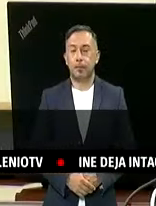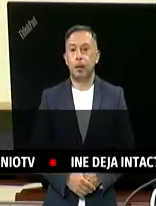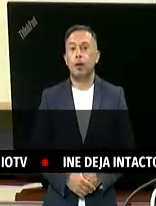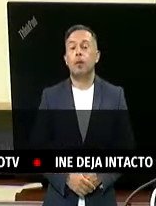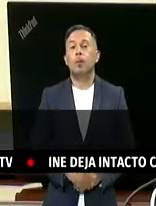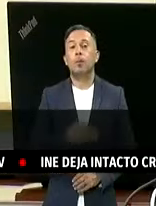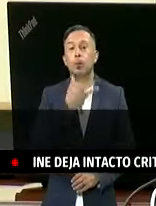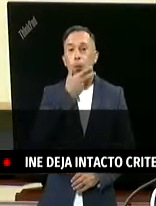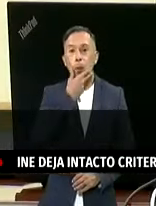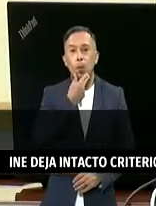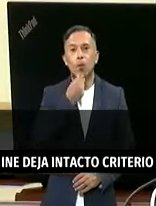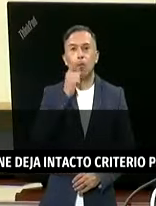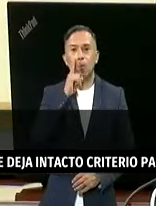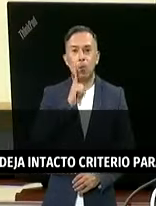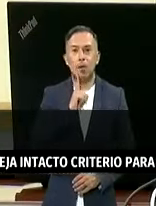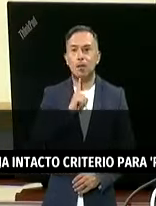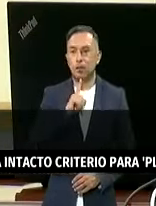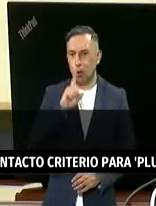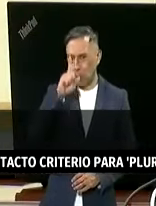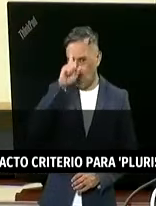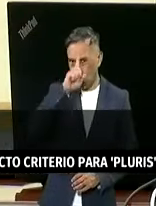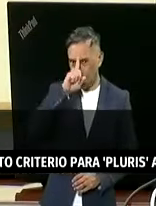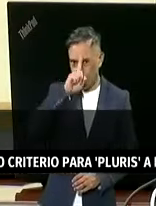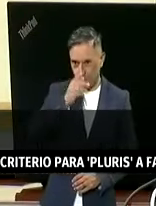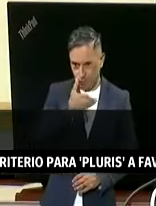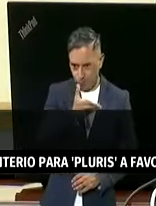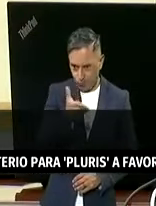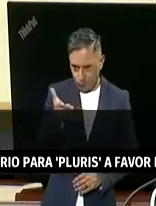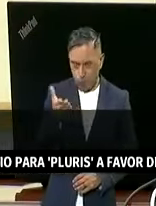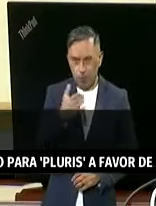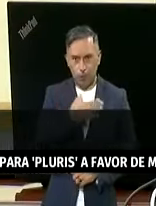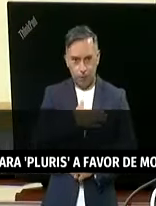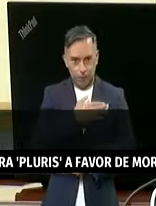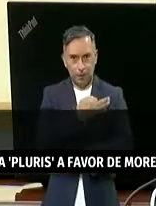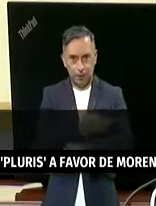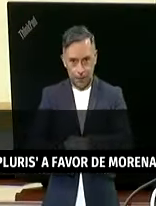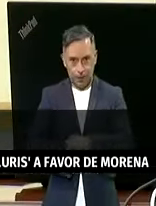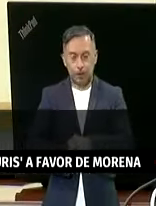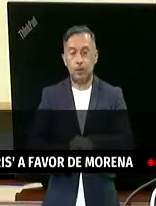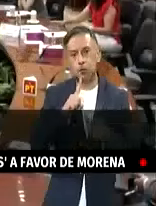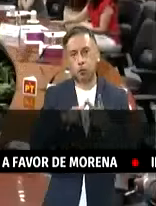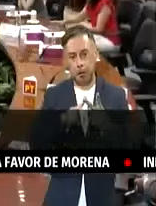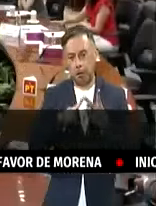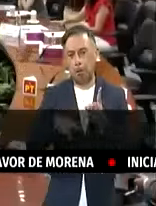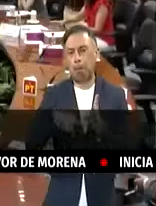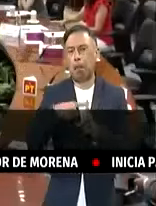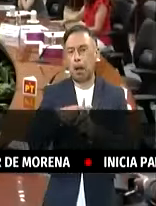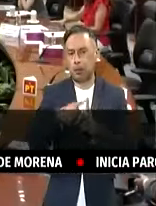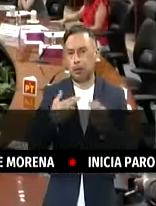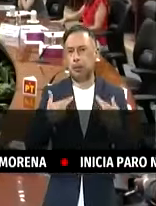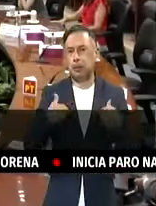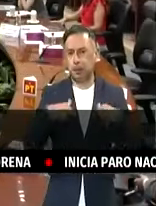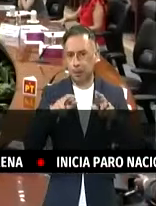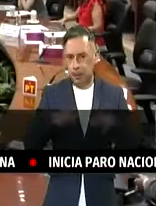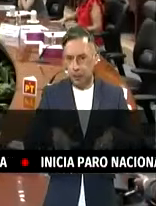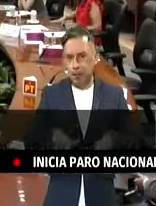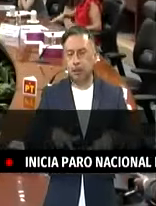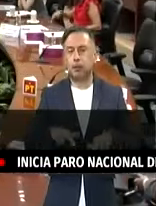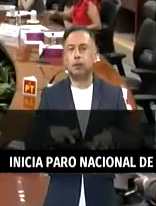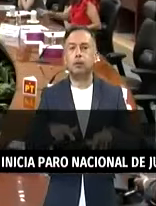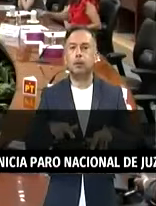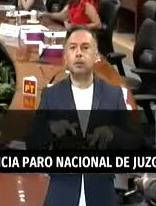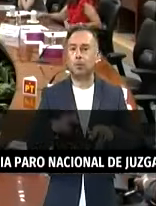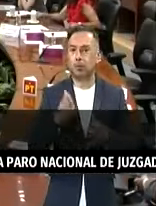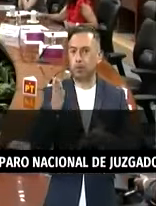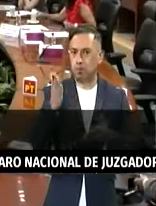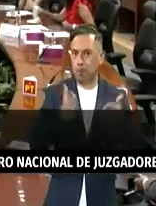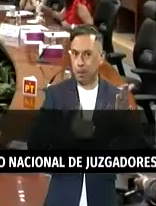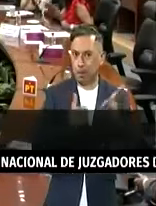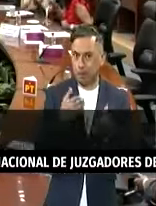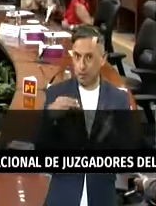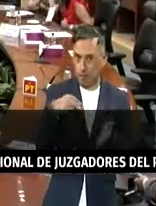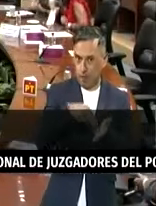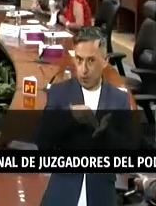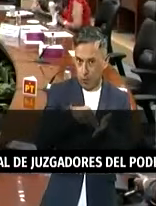habido una sobrerepresentación. Si se considera a través de los partidos políticos y más pronunciada aún,